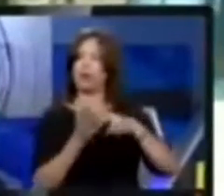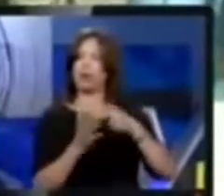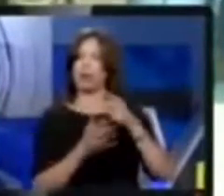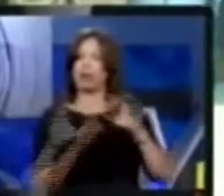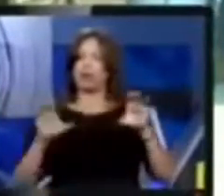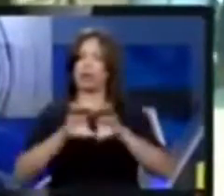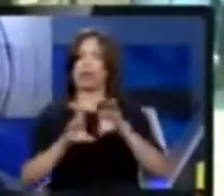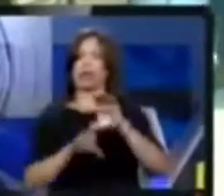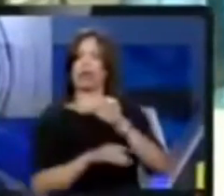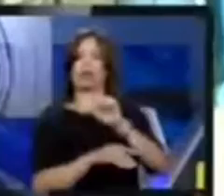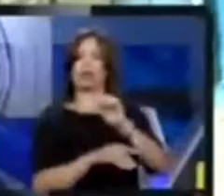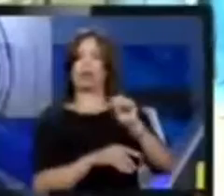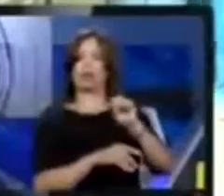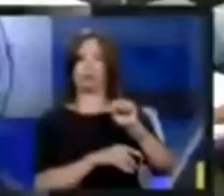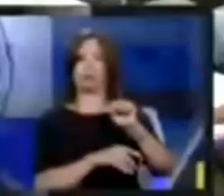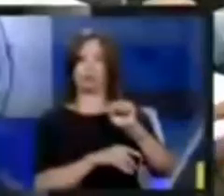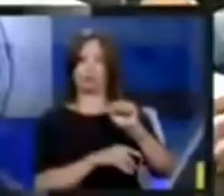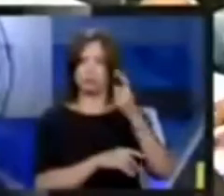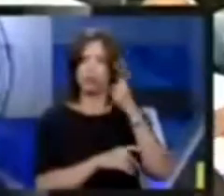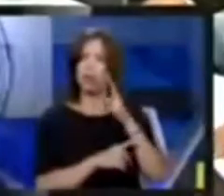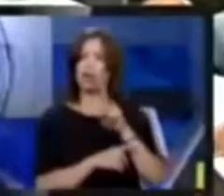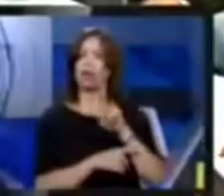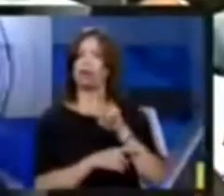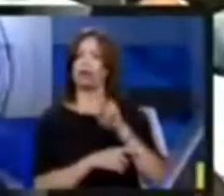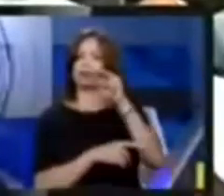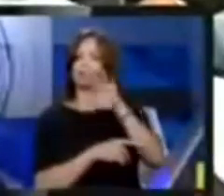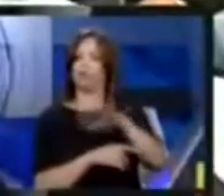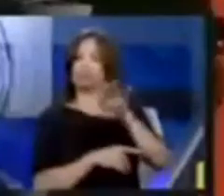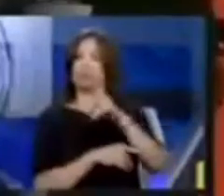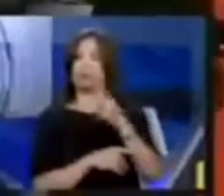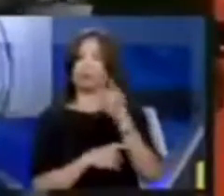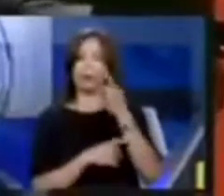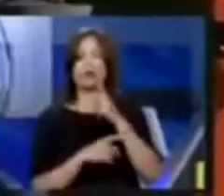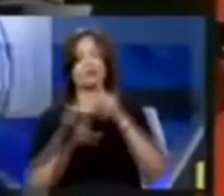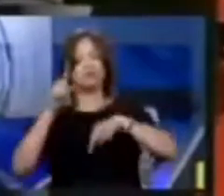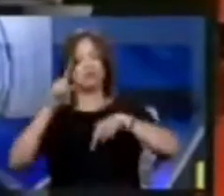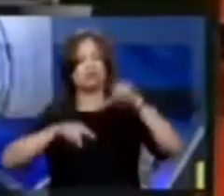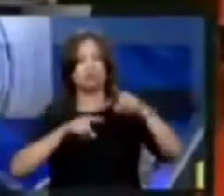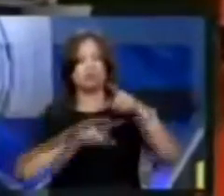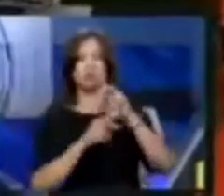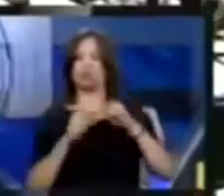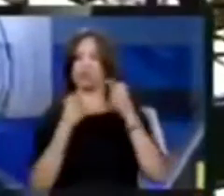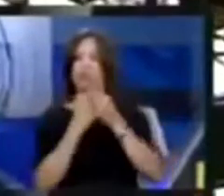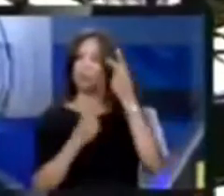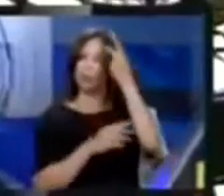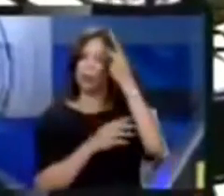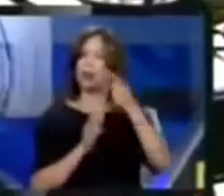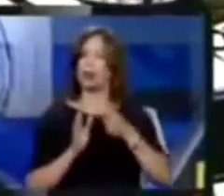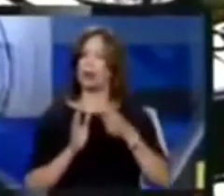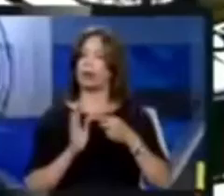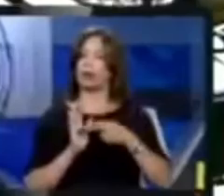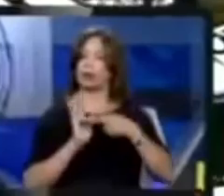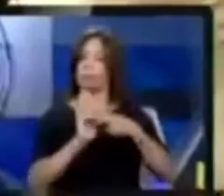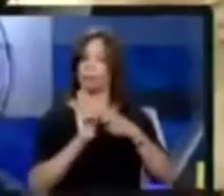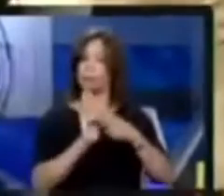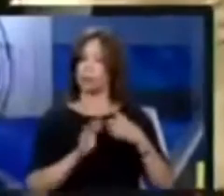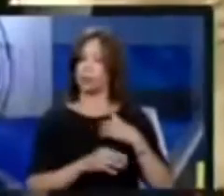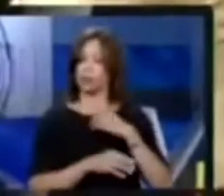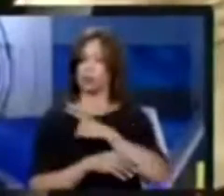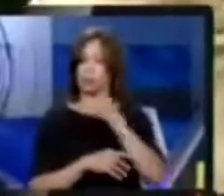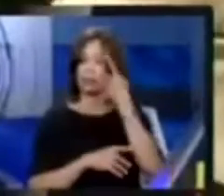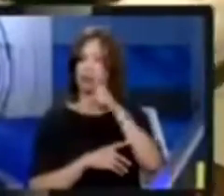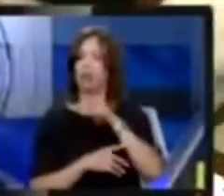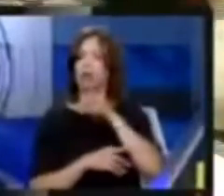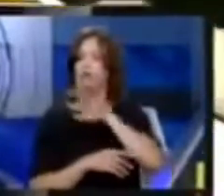del acueducto de la línea noroeste. Pero salvo a muy pocas excepciones, los partidos representados en la Cámara de